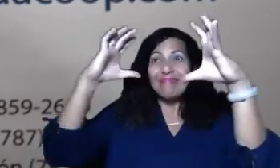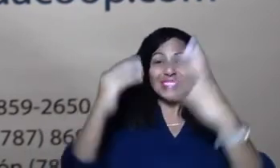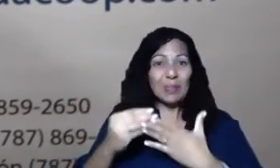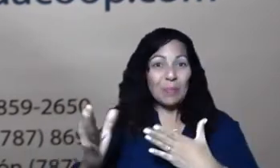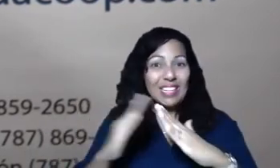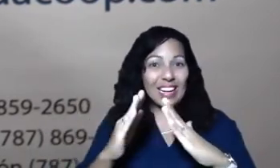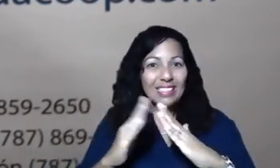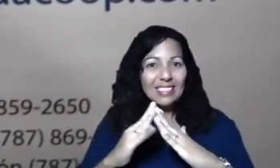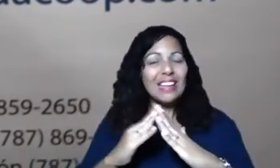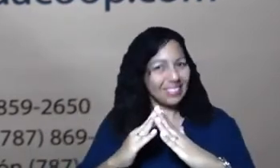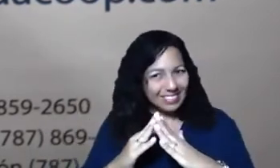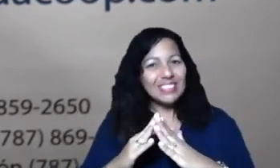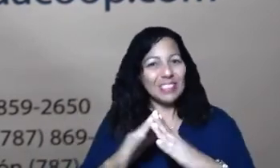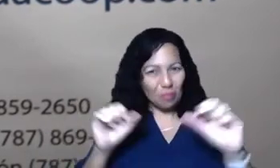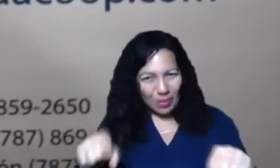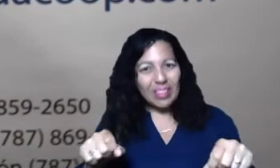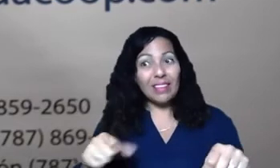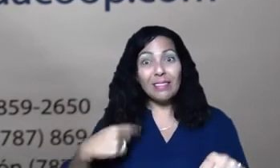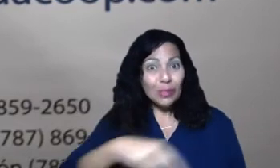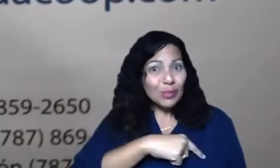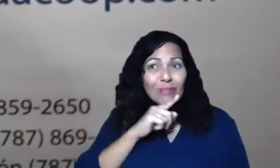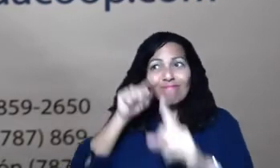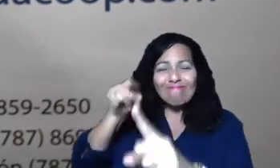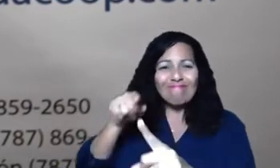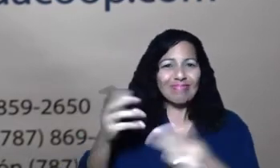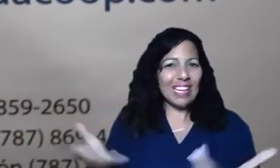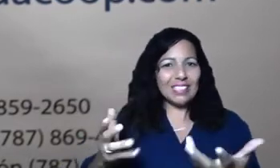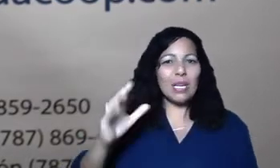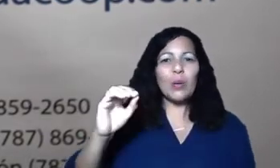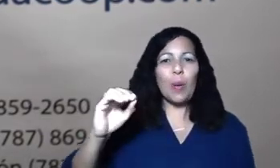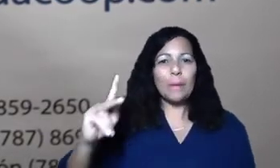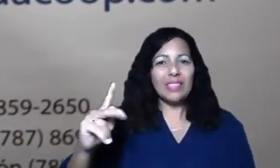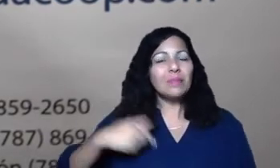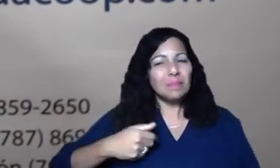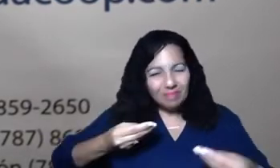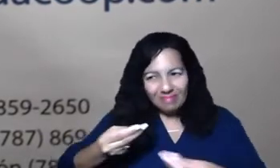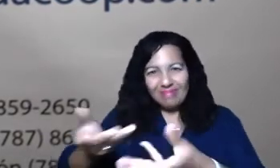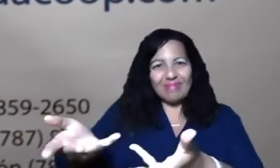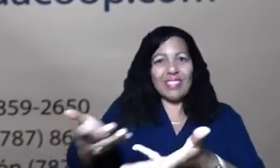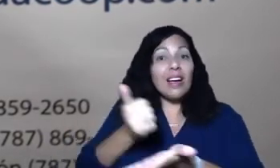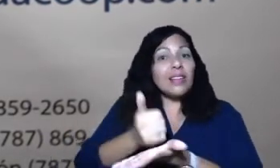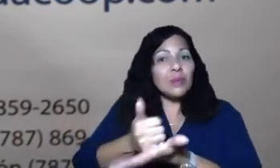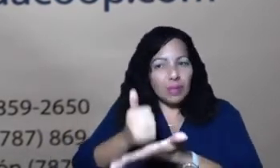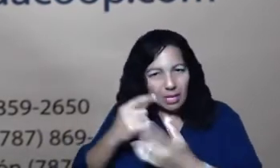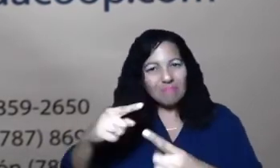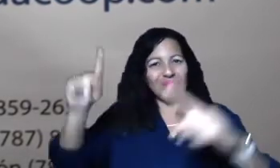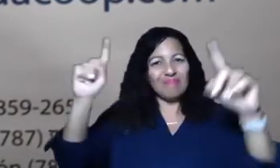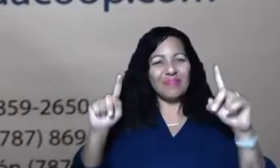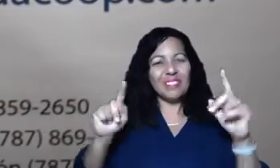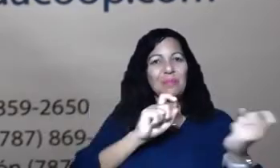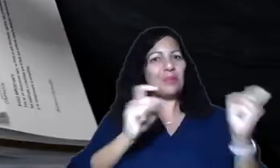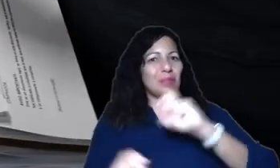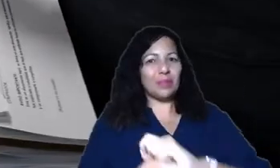su propio hogar. Y realmente es lo que aspiramos en nuestra cooperativa, ser ese ente de transformación en la